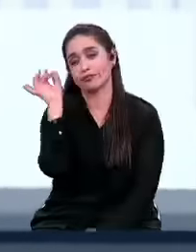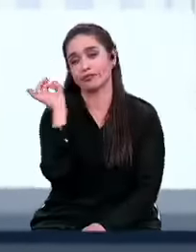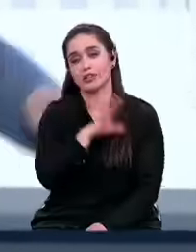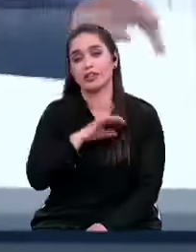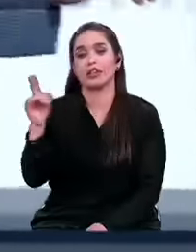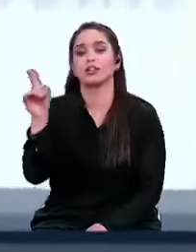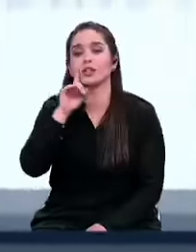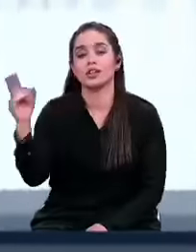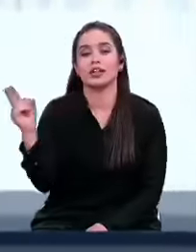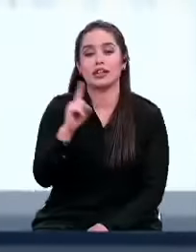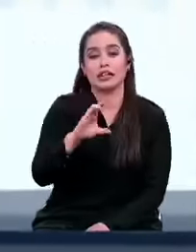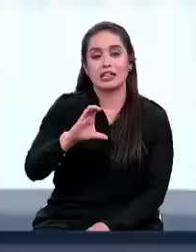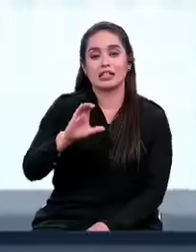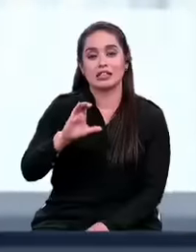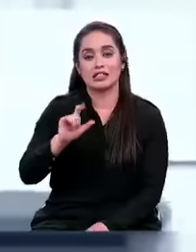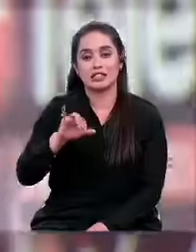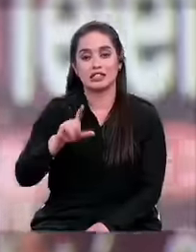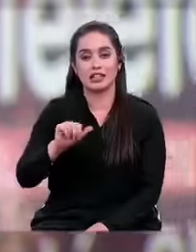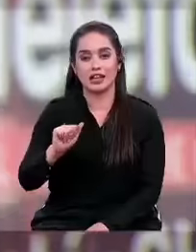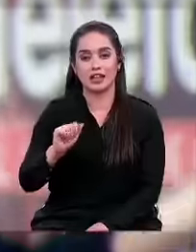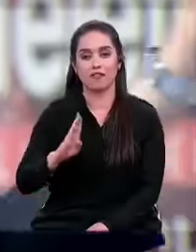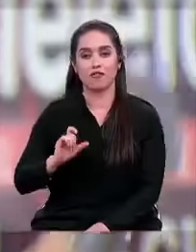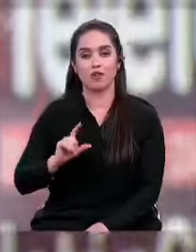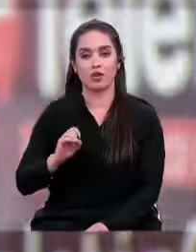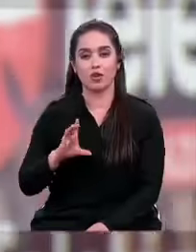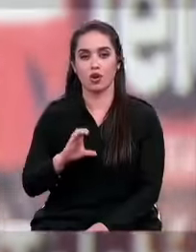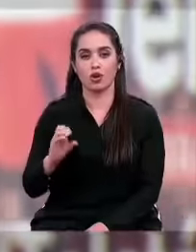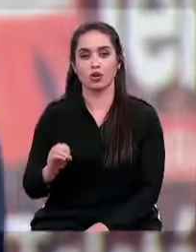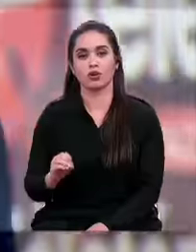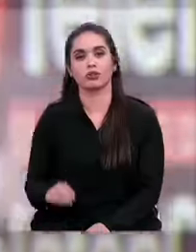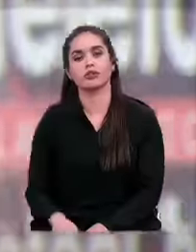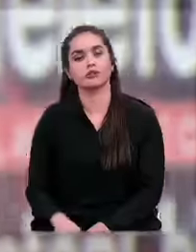ustedes, Cecilia Bolocco.